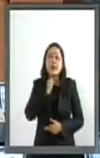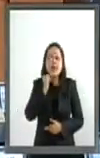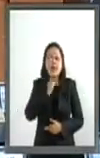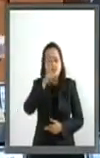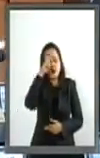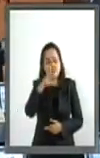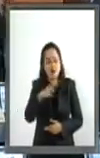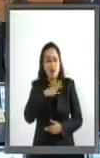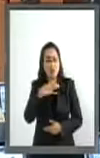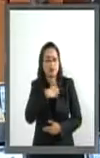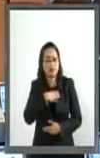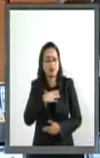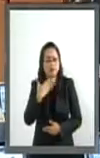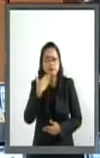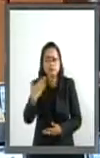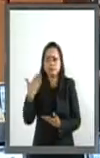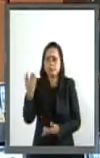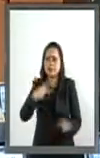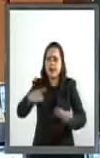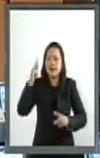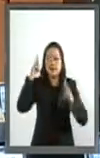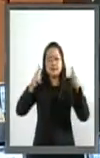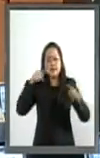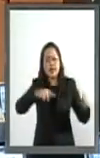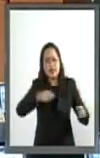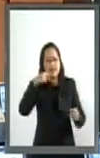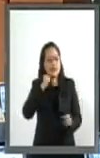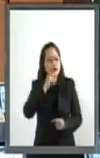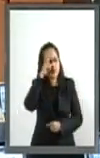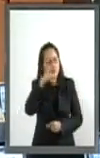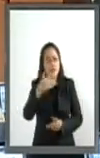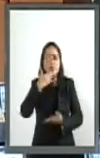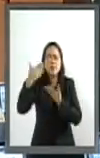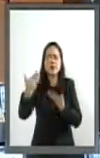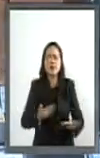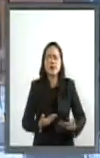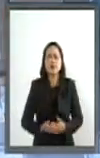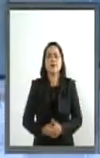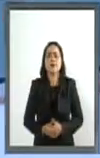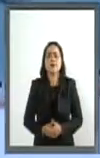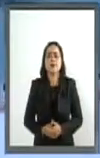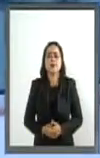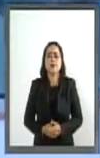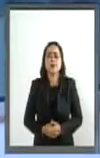su beneplácito por su visita. Sean ustedes bienvenidos.